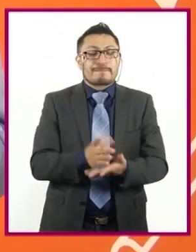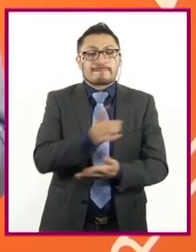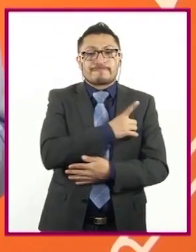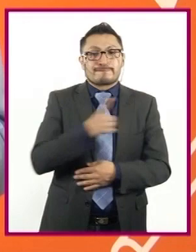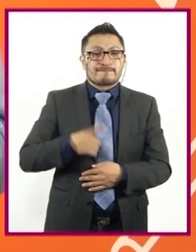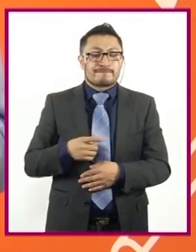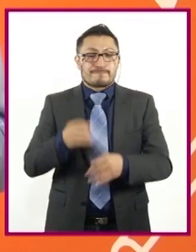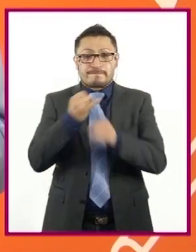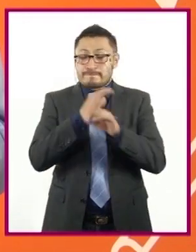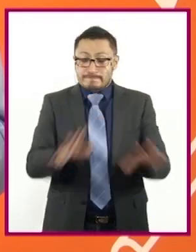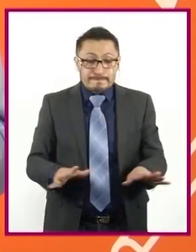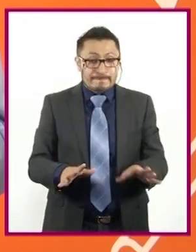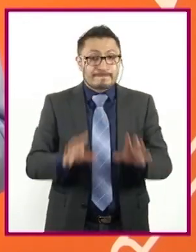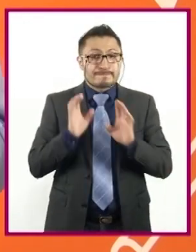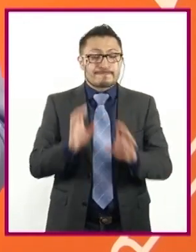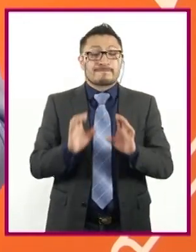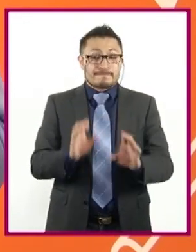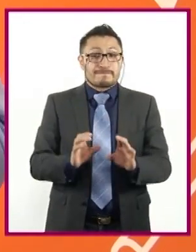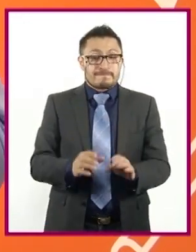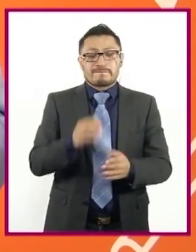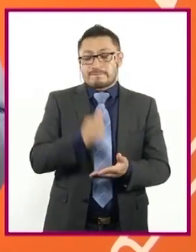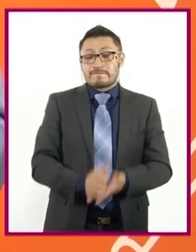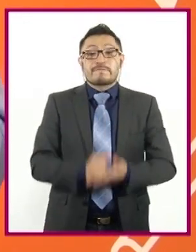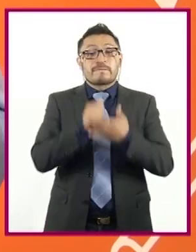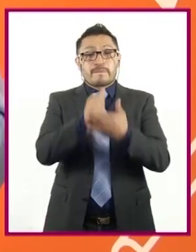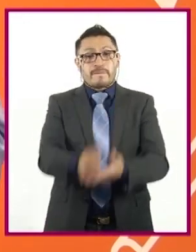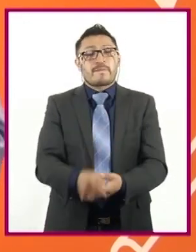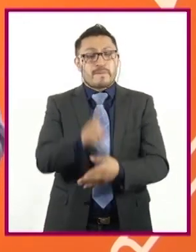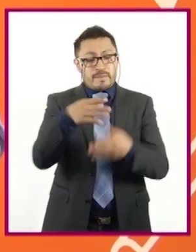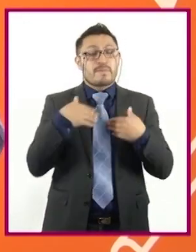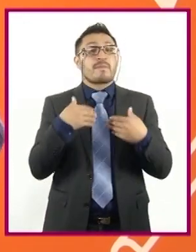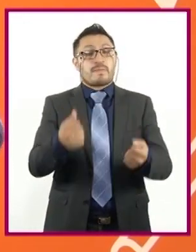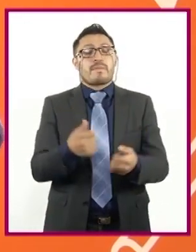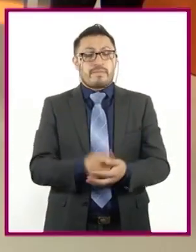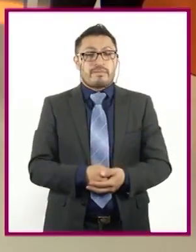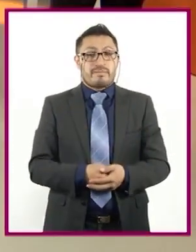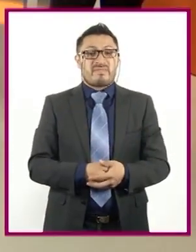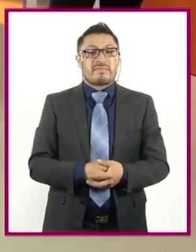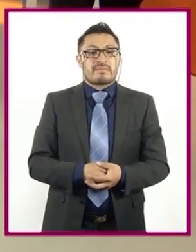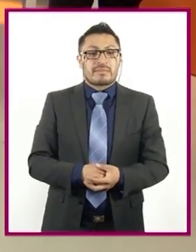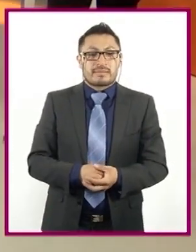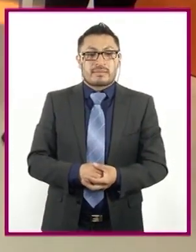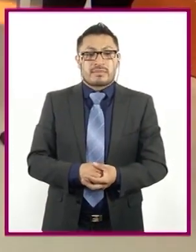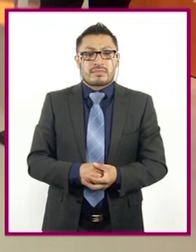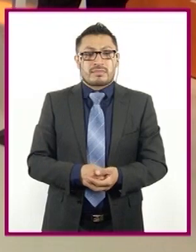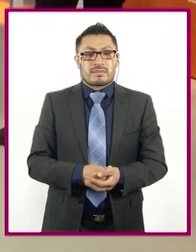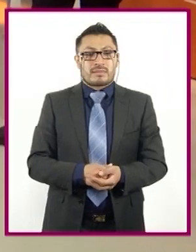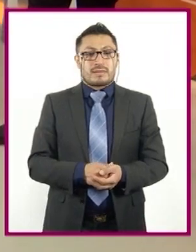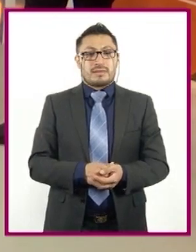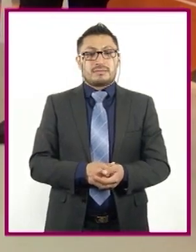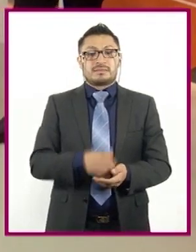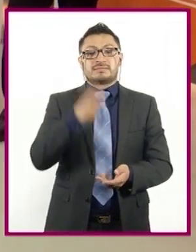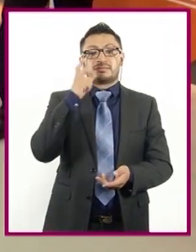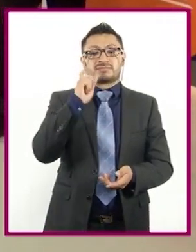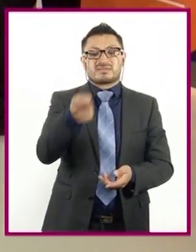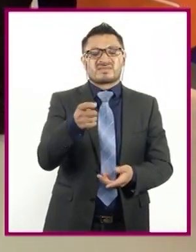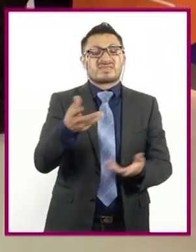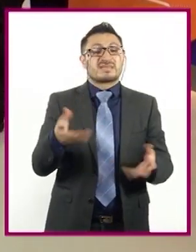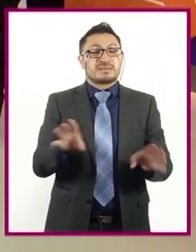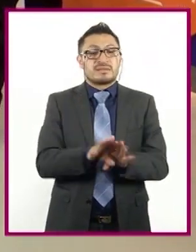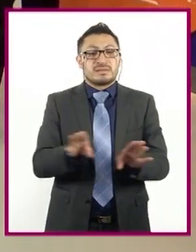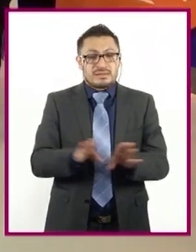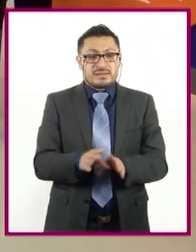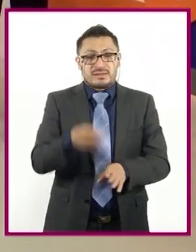conservar la información que los ayude a lograr este objetivo preciso. Eso quiere decir que